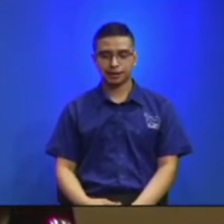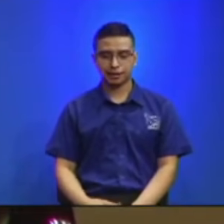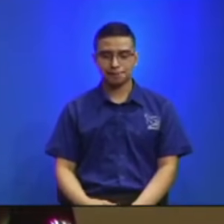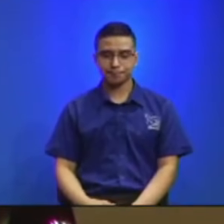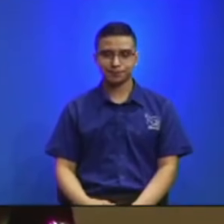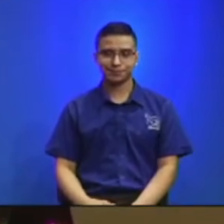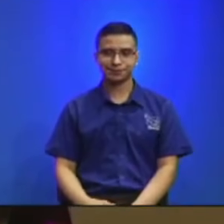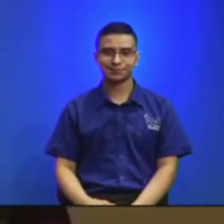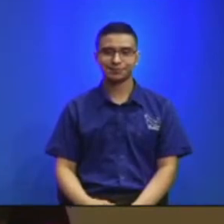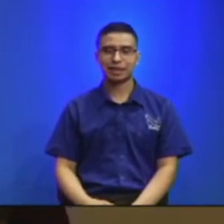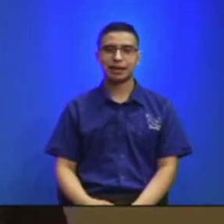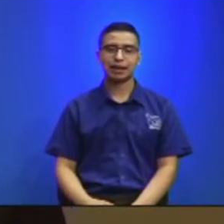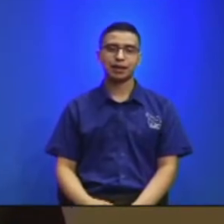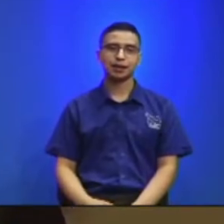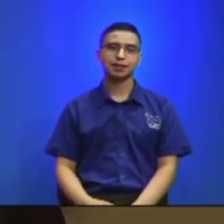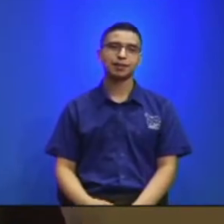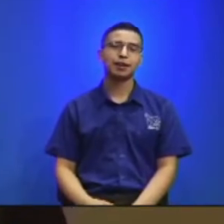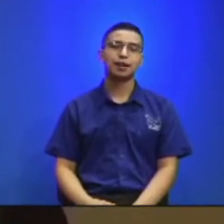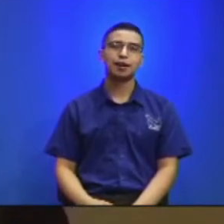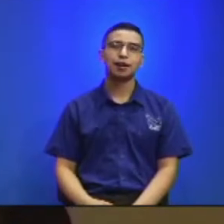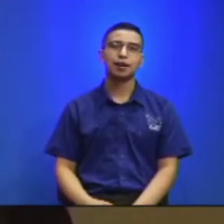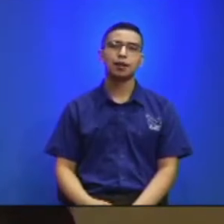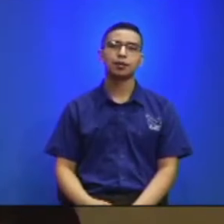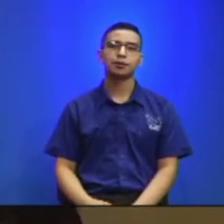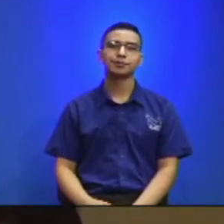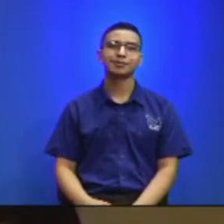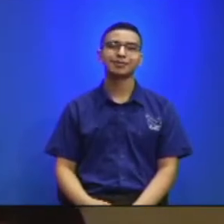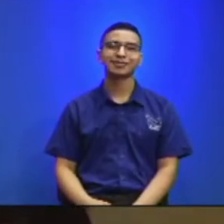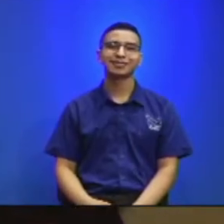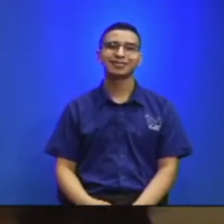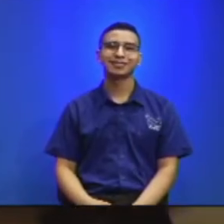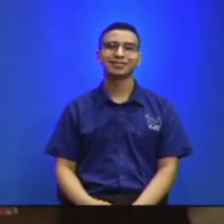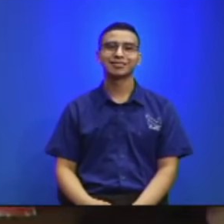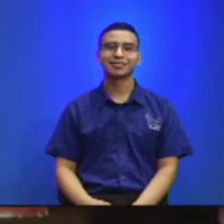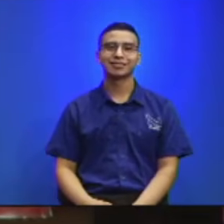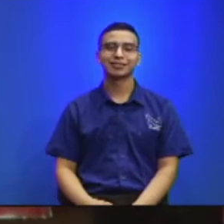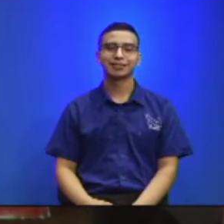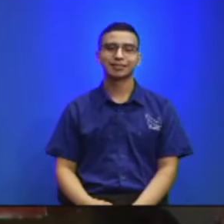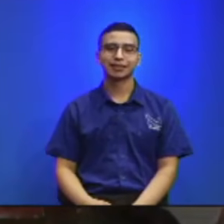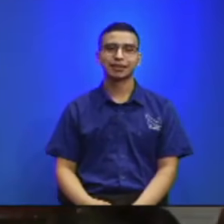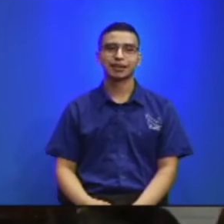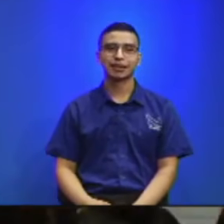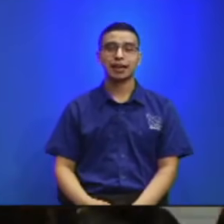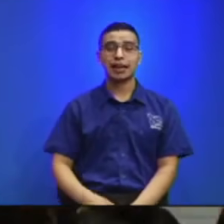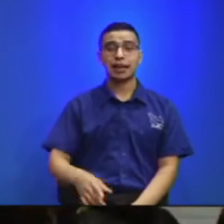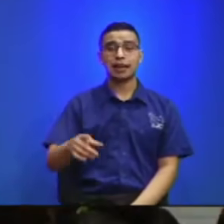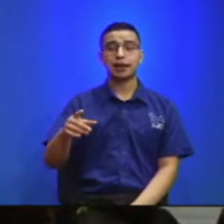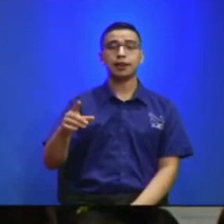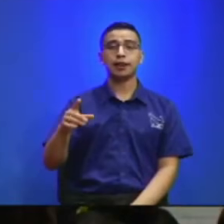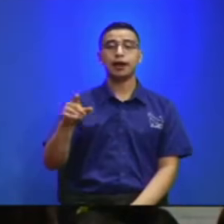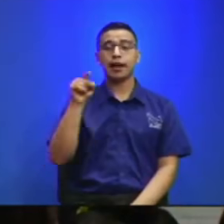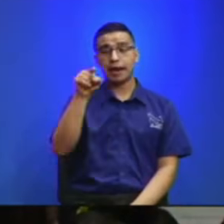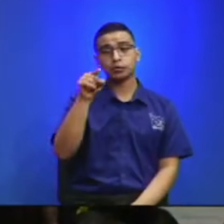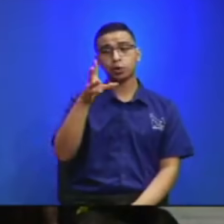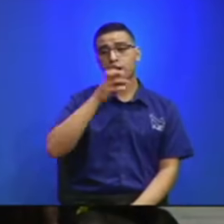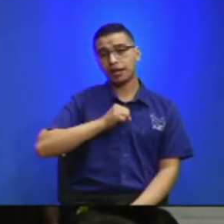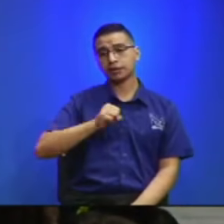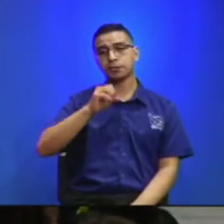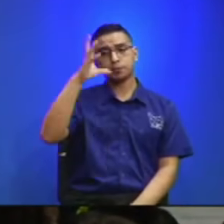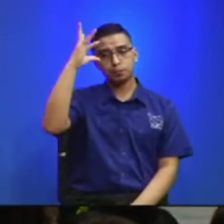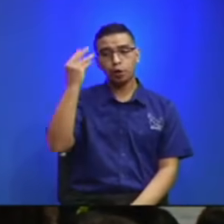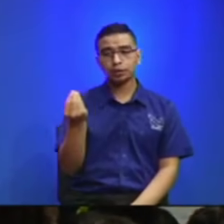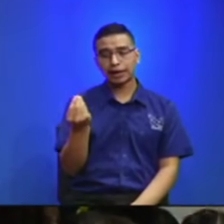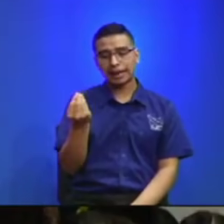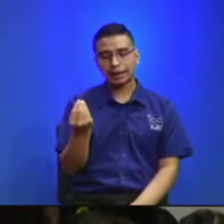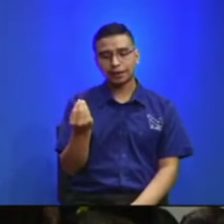mezclar por la chusma no o si no somos kiko no la razón es porque un poco de